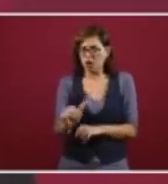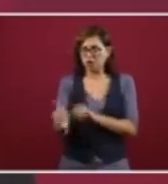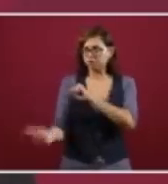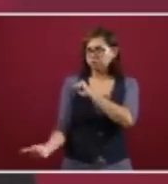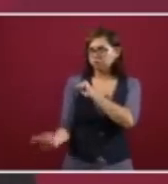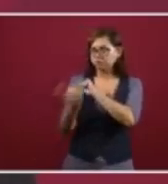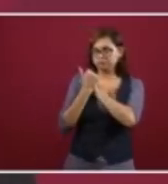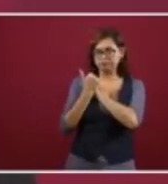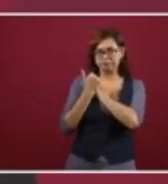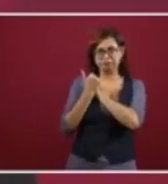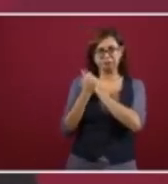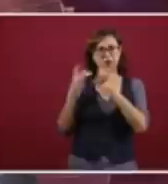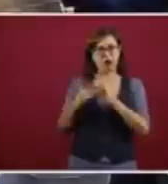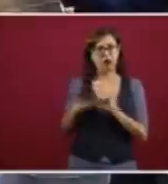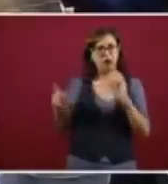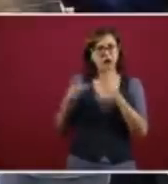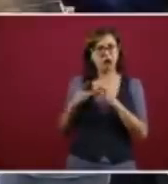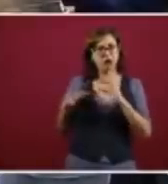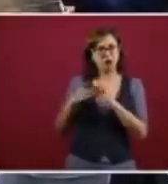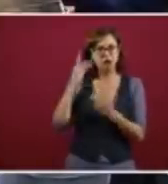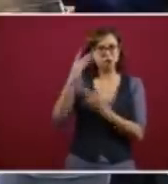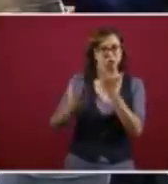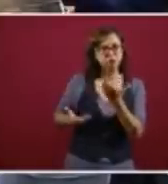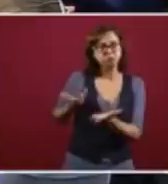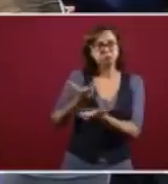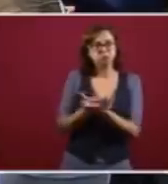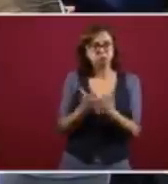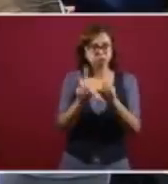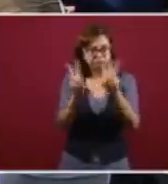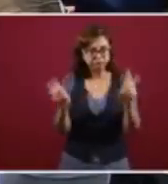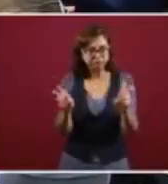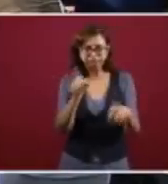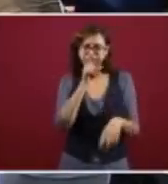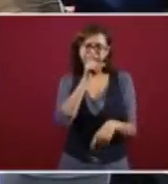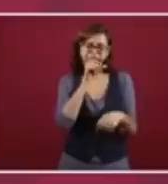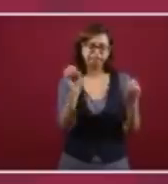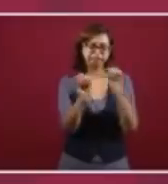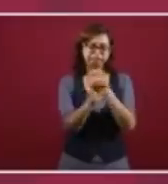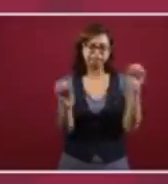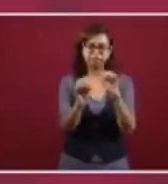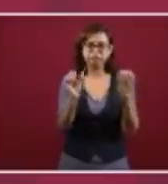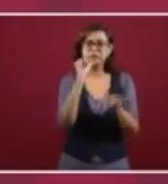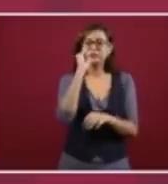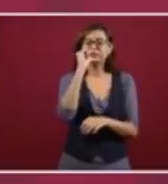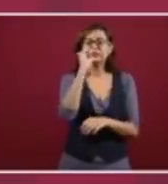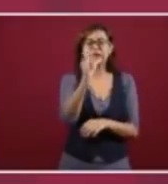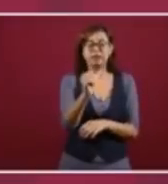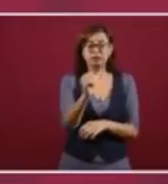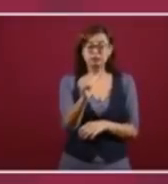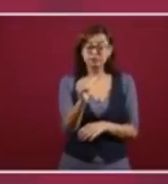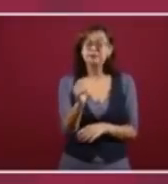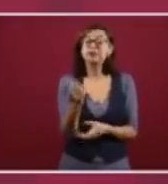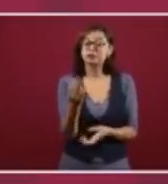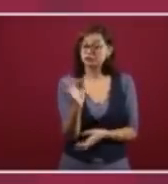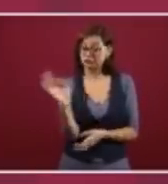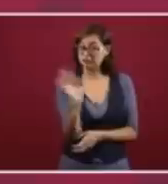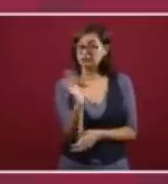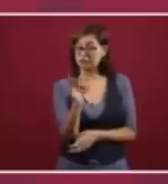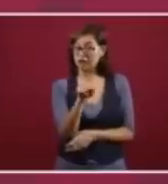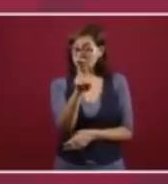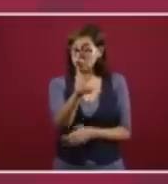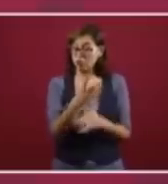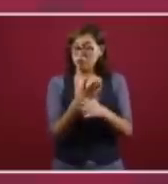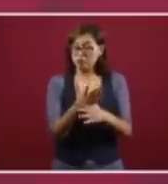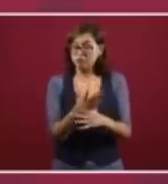nadie que me planteara este tema. A lo mejor, como tú lo mencionas,